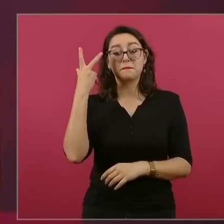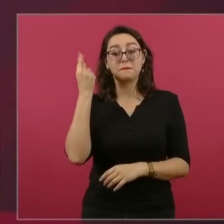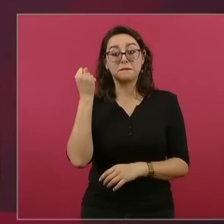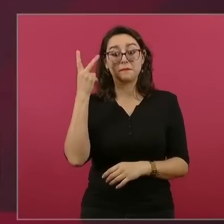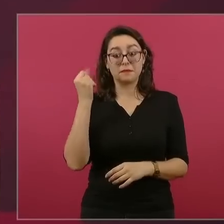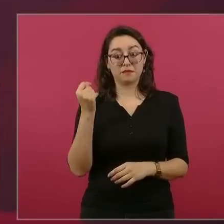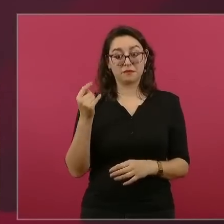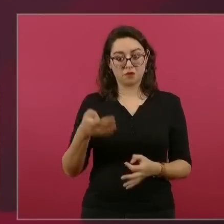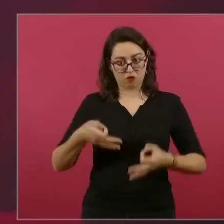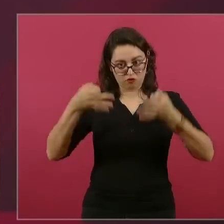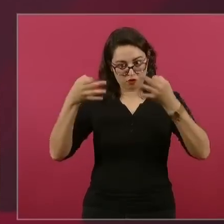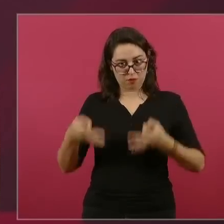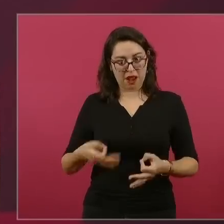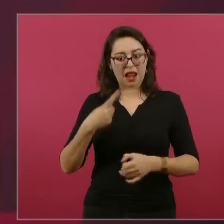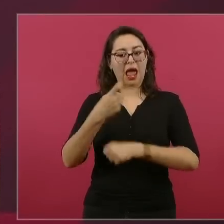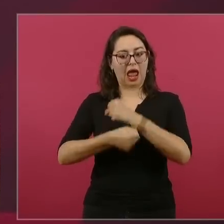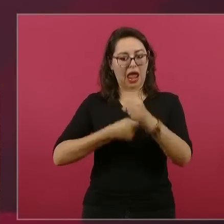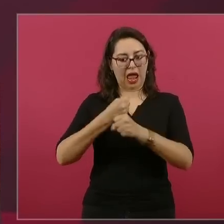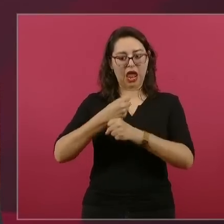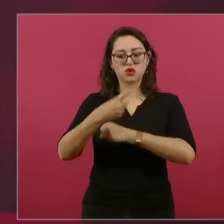10,000 millones cada año